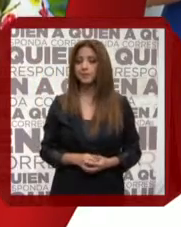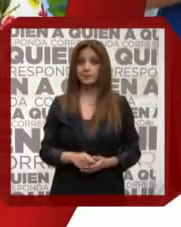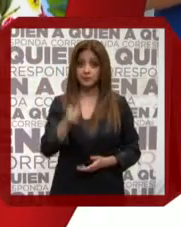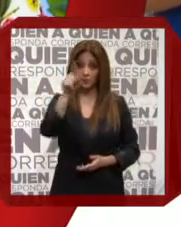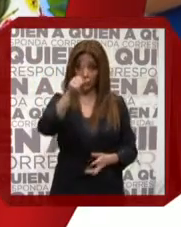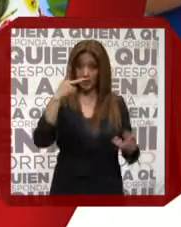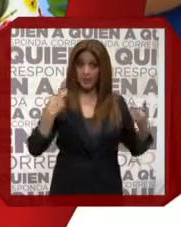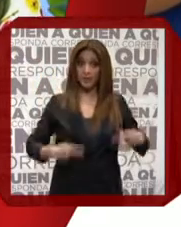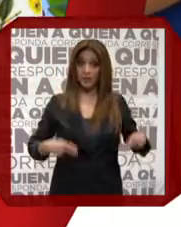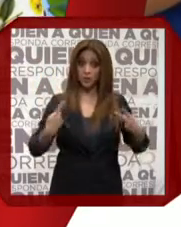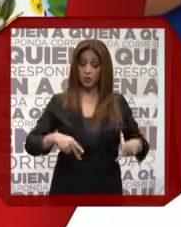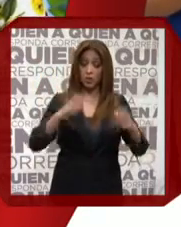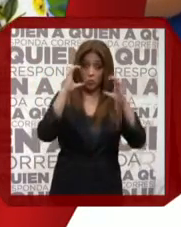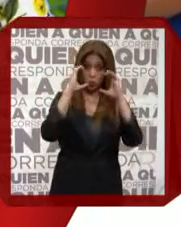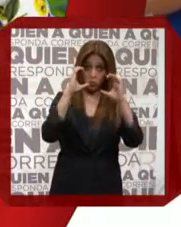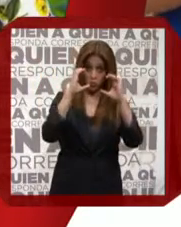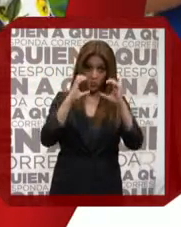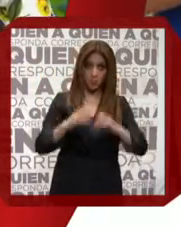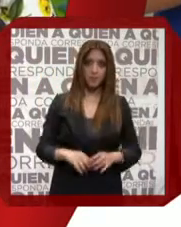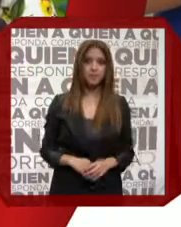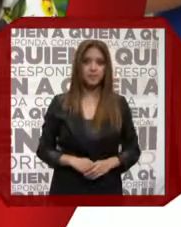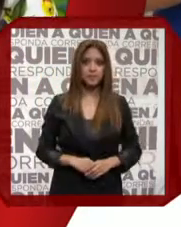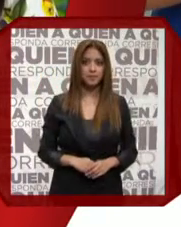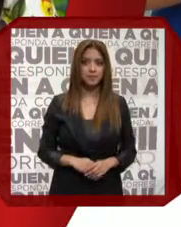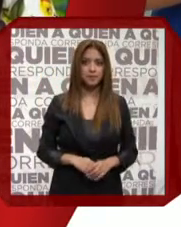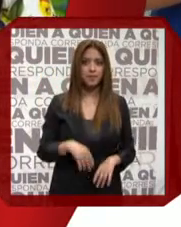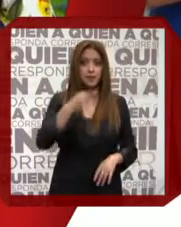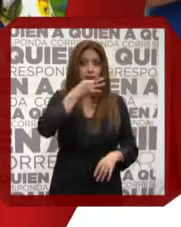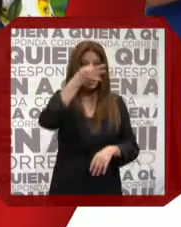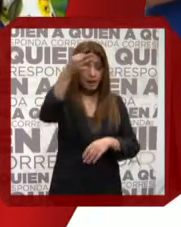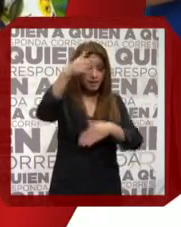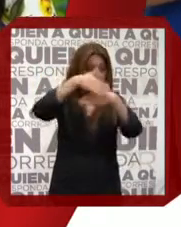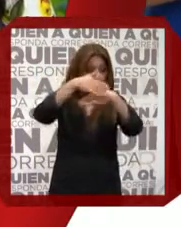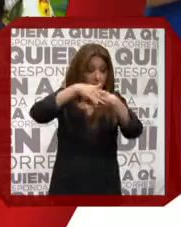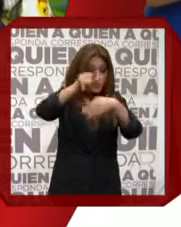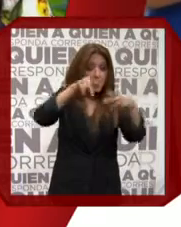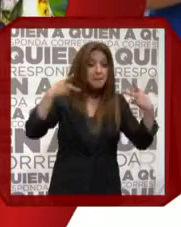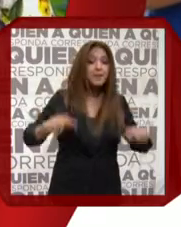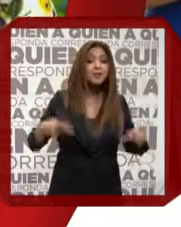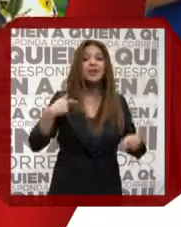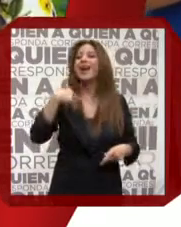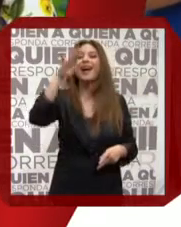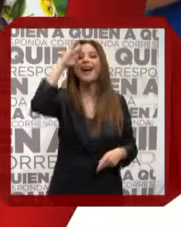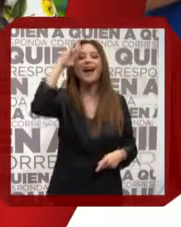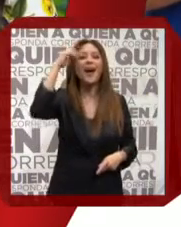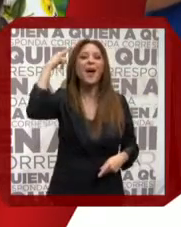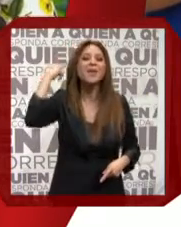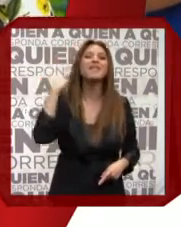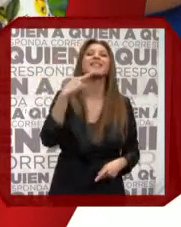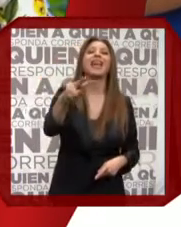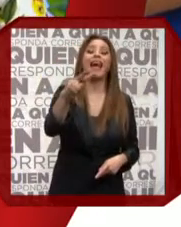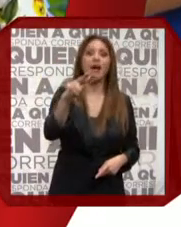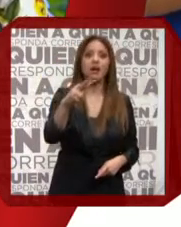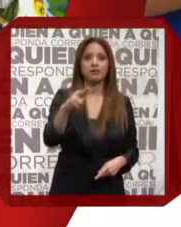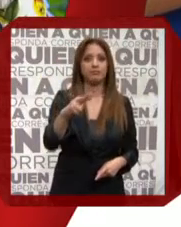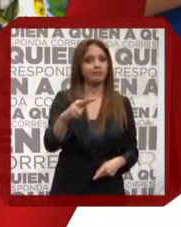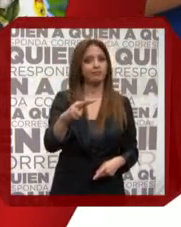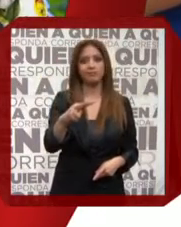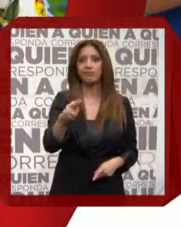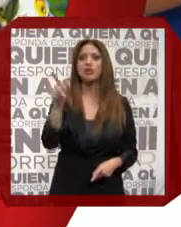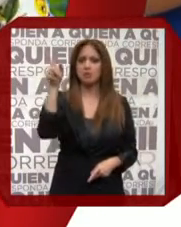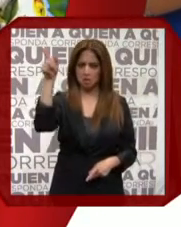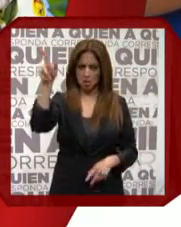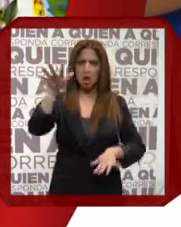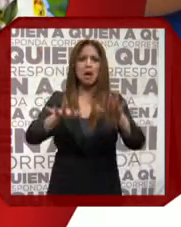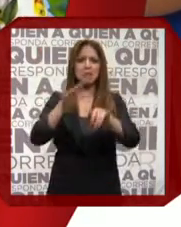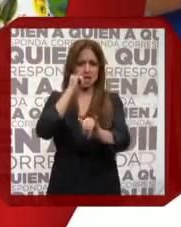mucho cuidado. Así es, esto es un llamado a todo nuestro público televidente. De verdad, no se deje fiar. Muchas veces redes sociales sí ha servido